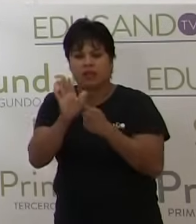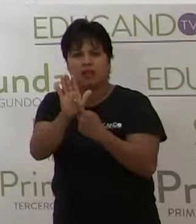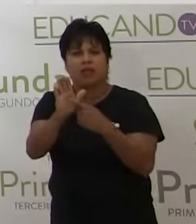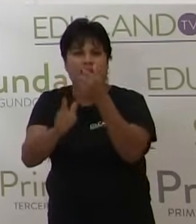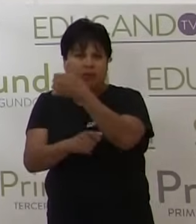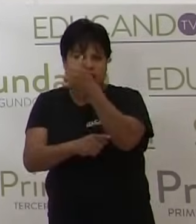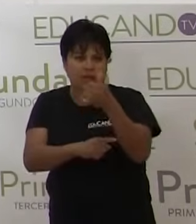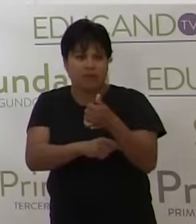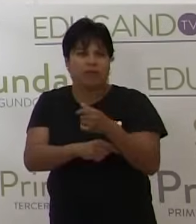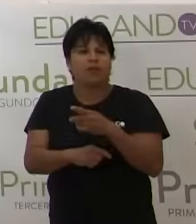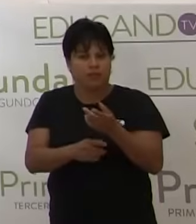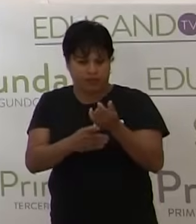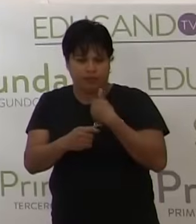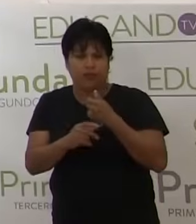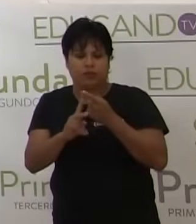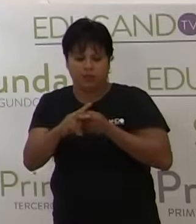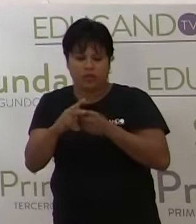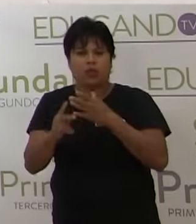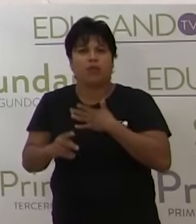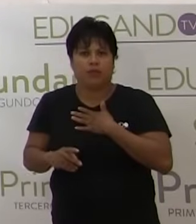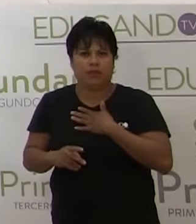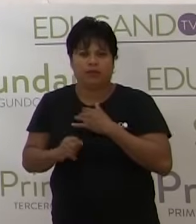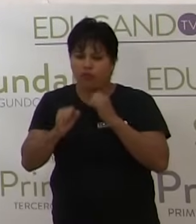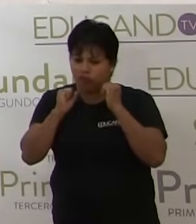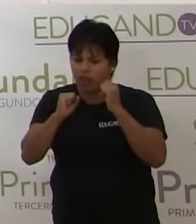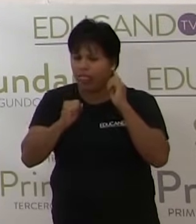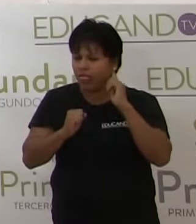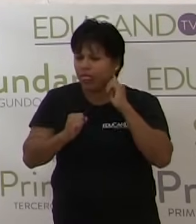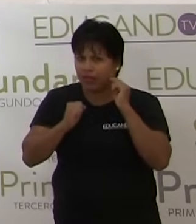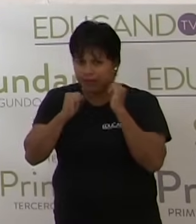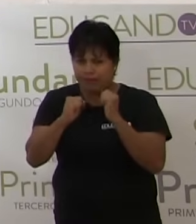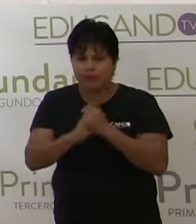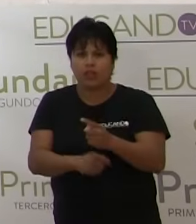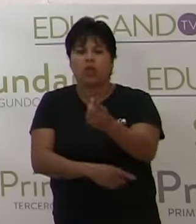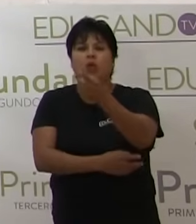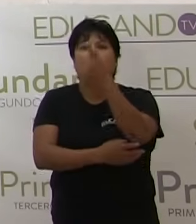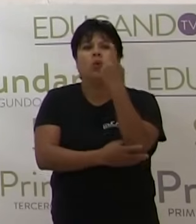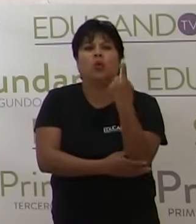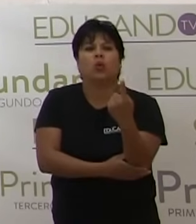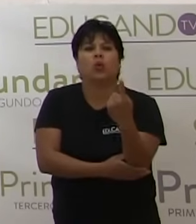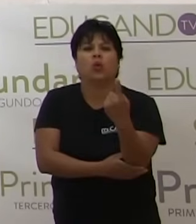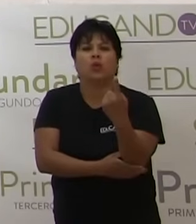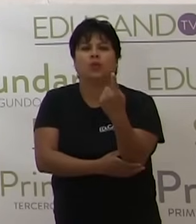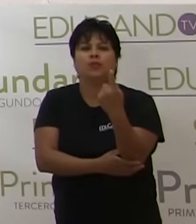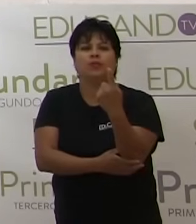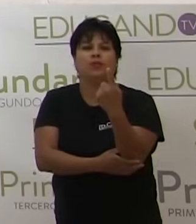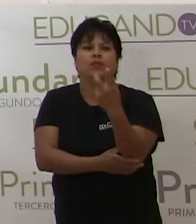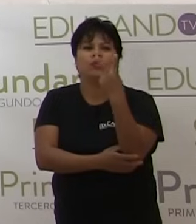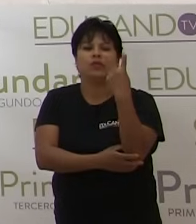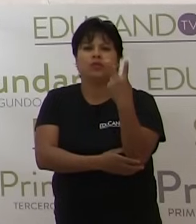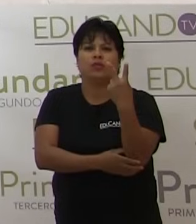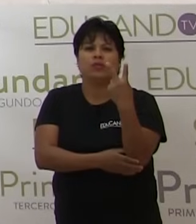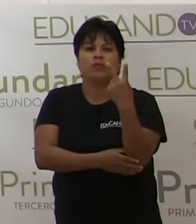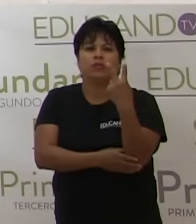uno cuenta conmigo fuerte desde casa uno